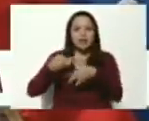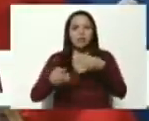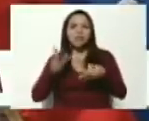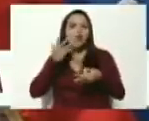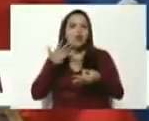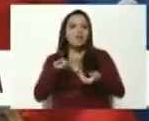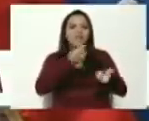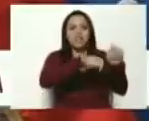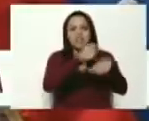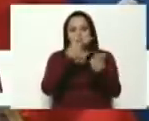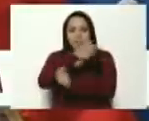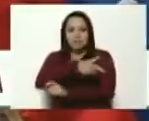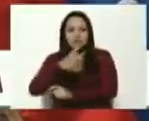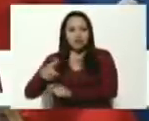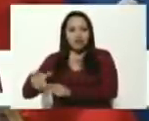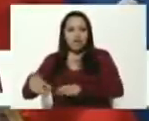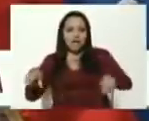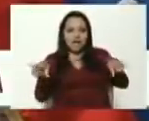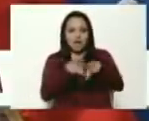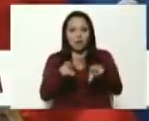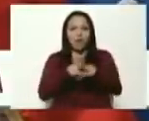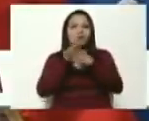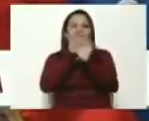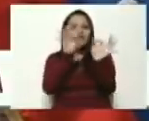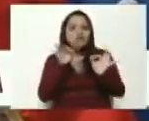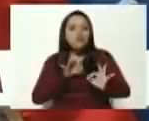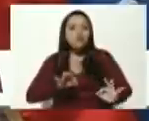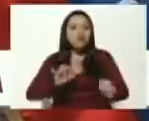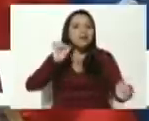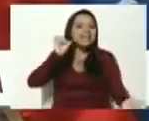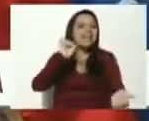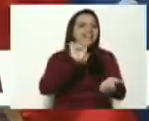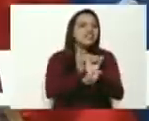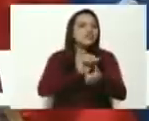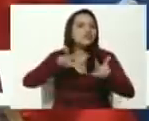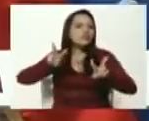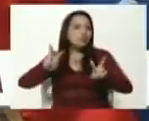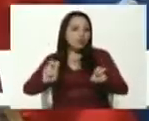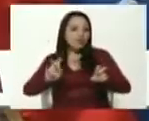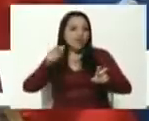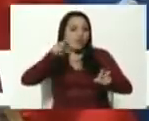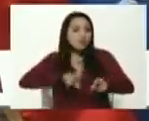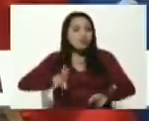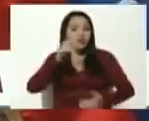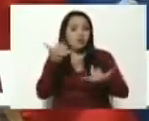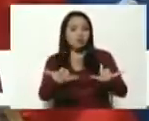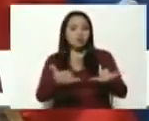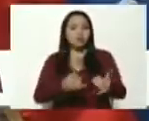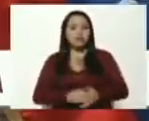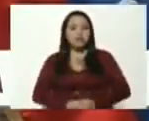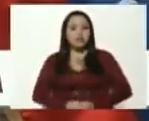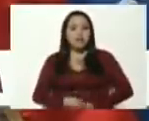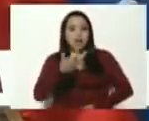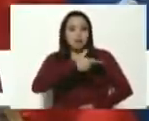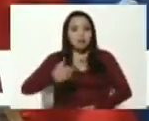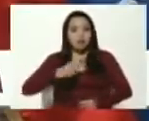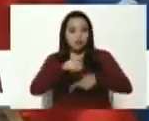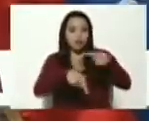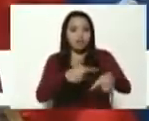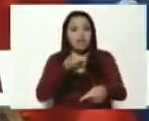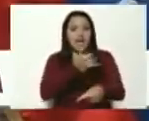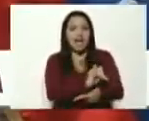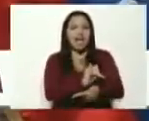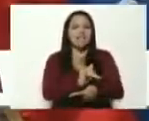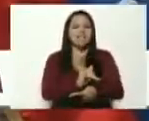de personas es una forma de esclavitud moderna en que las víctimas son desprovistas de